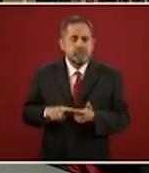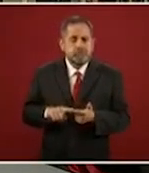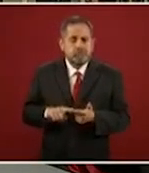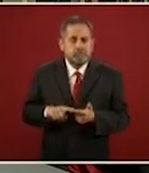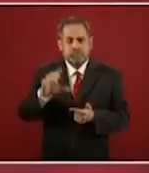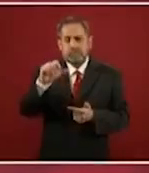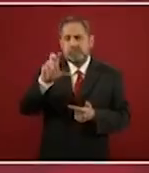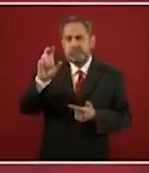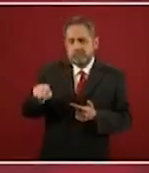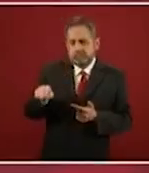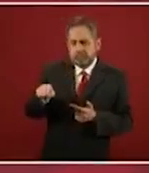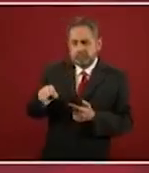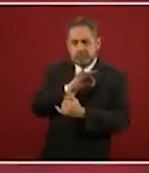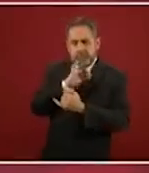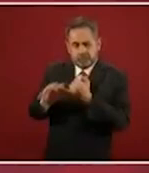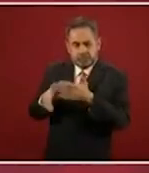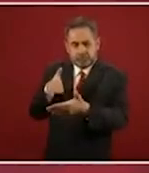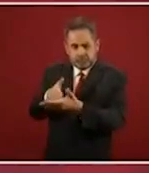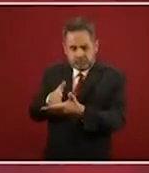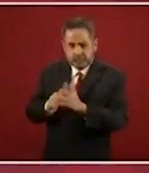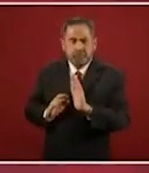Cancún.